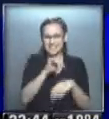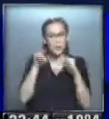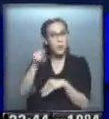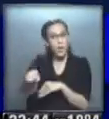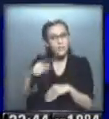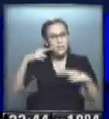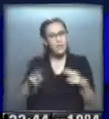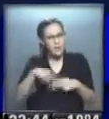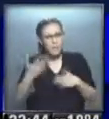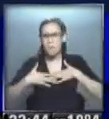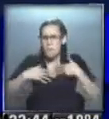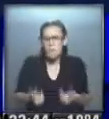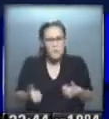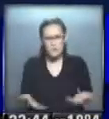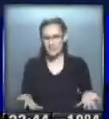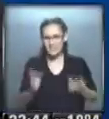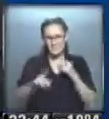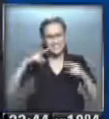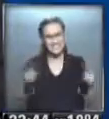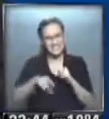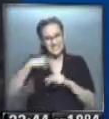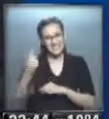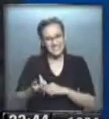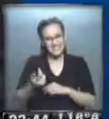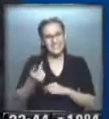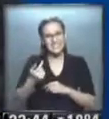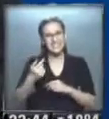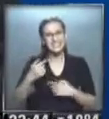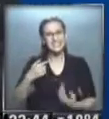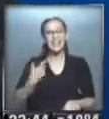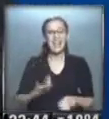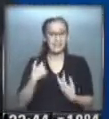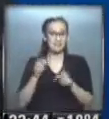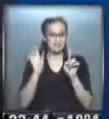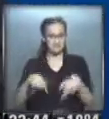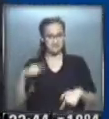mañana, espectacular. Imagínate. Hasta mañana. Hasta mañana. Mañana venimos. Esperamos también